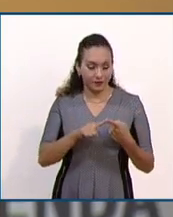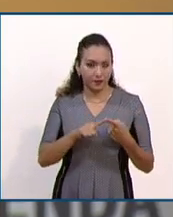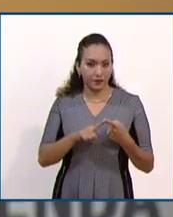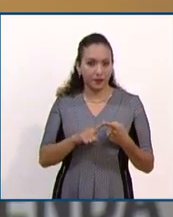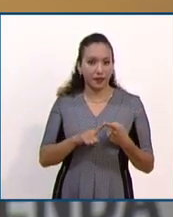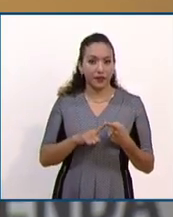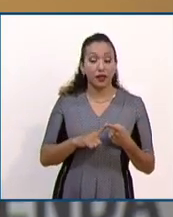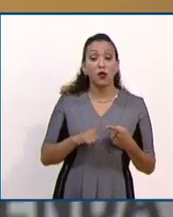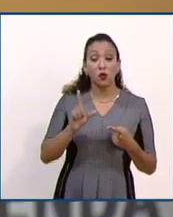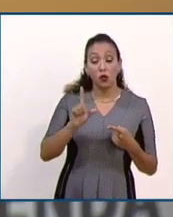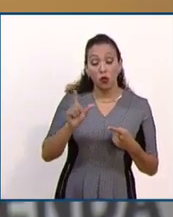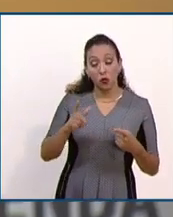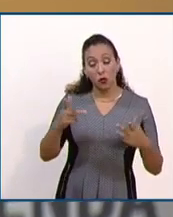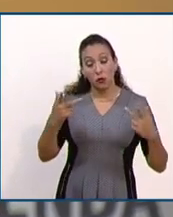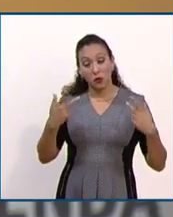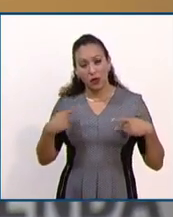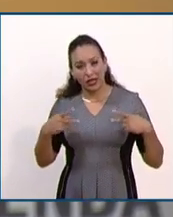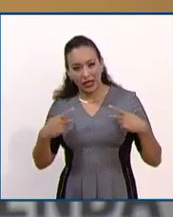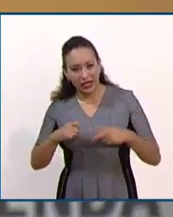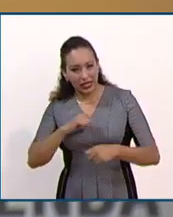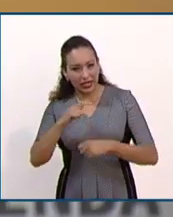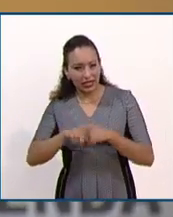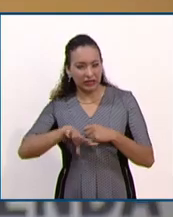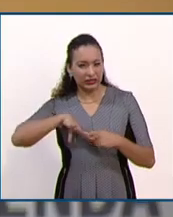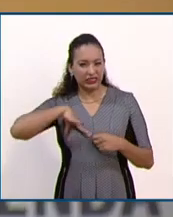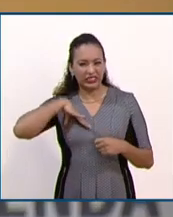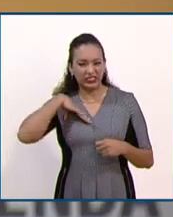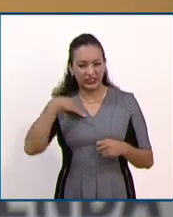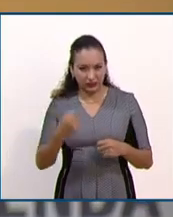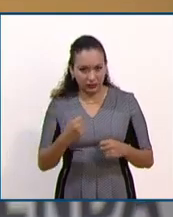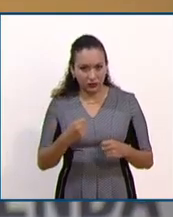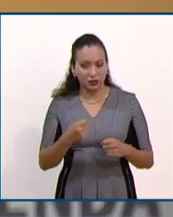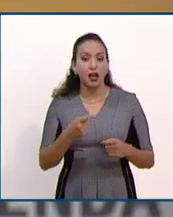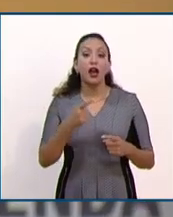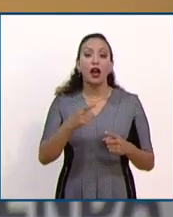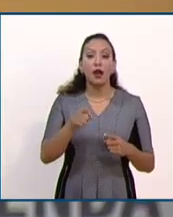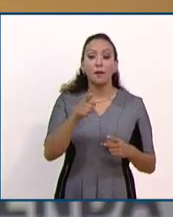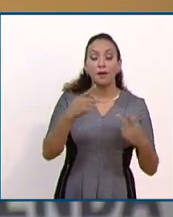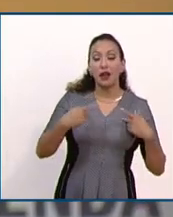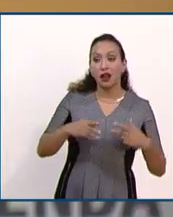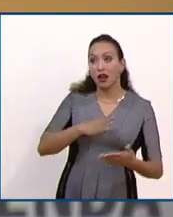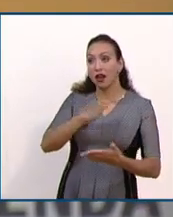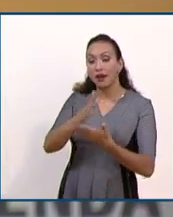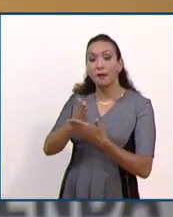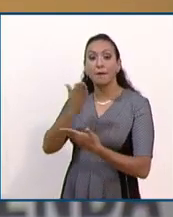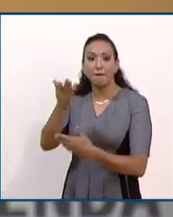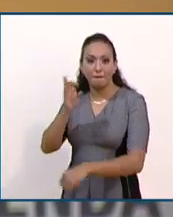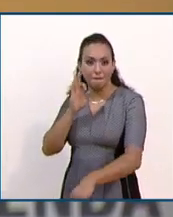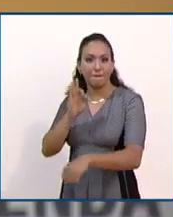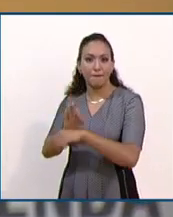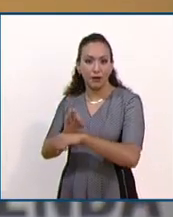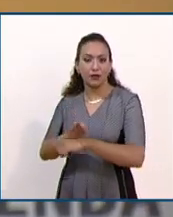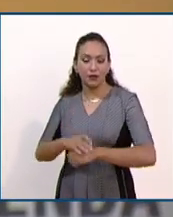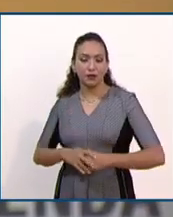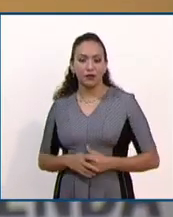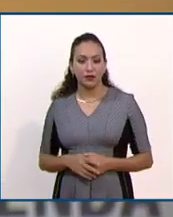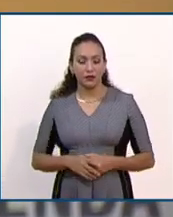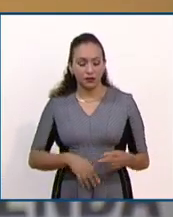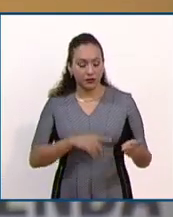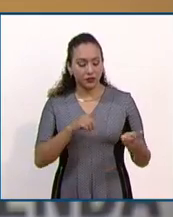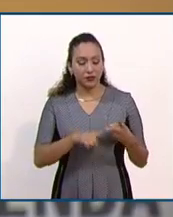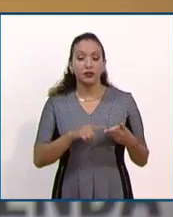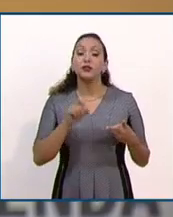los órganos jurisdiccionales cuando se estima que una autoridad ha vulnerado un derecho humano. Y por